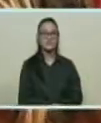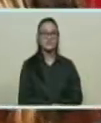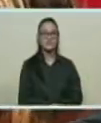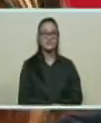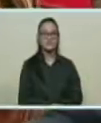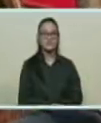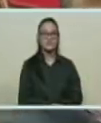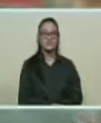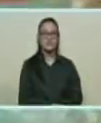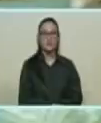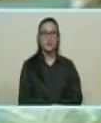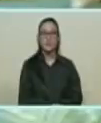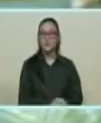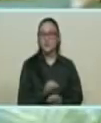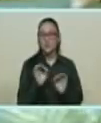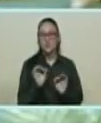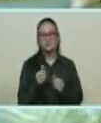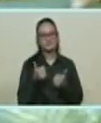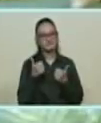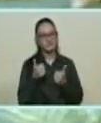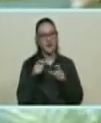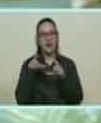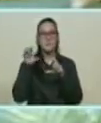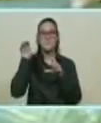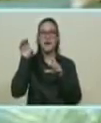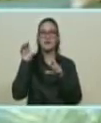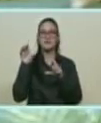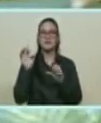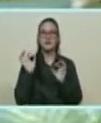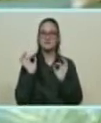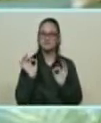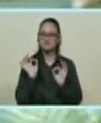Bendito el día en que creamos el Carnet de la Patria.